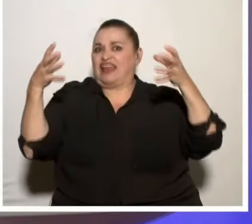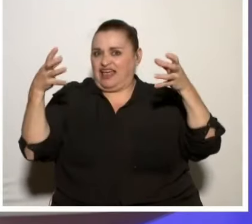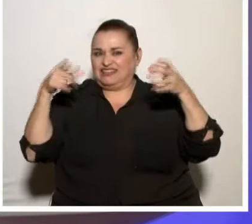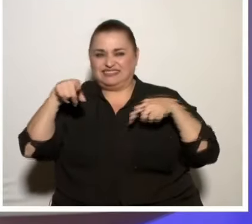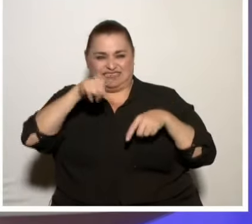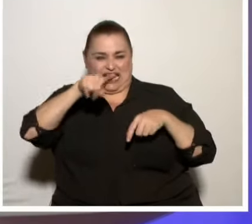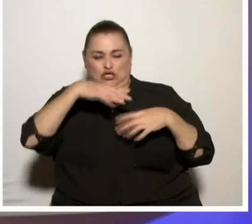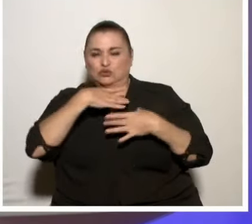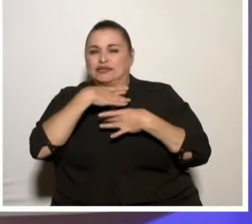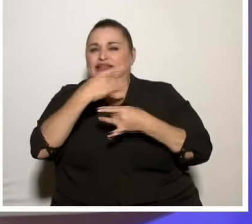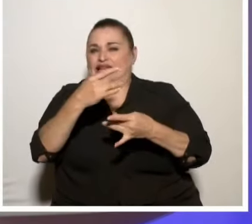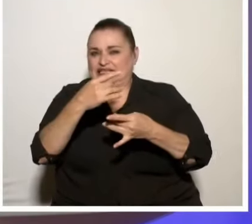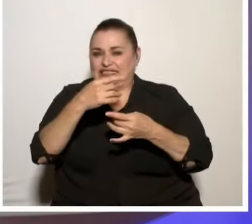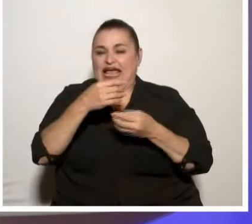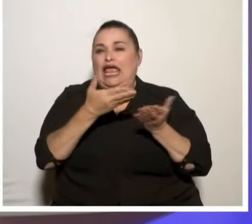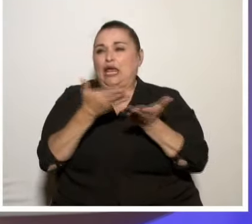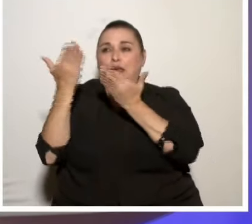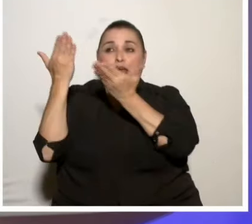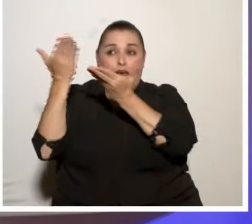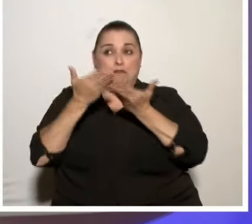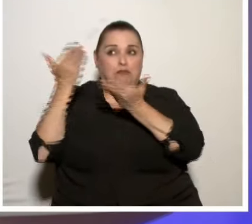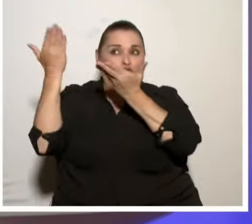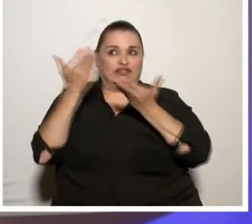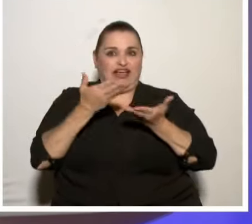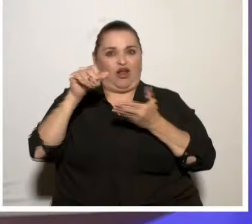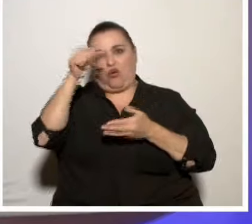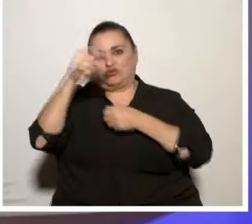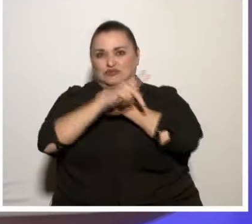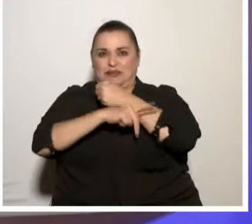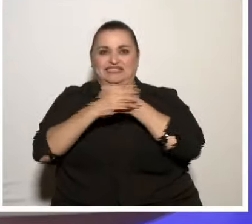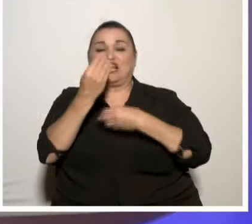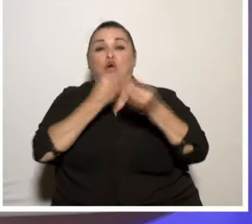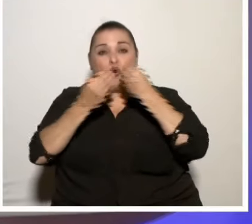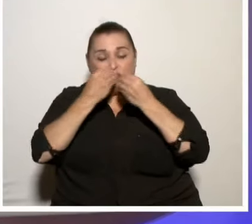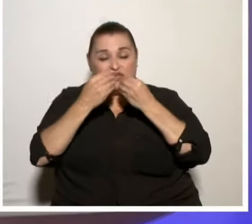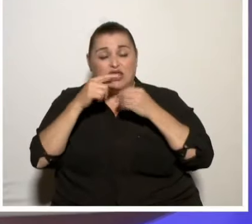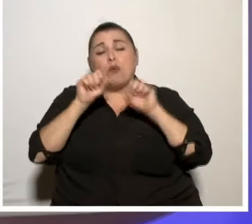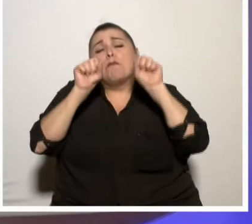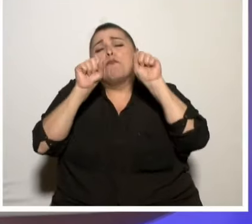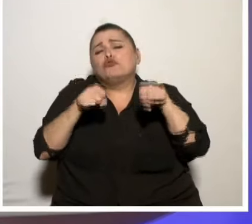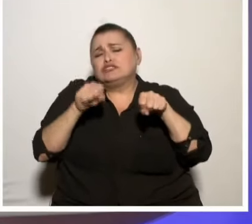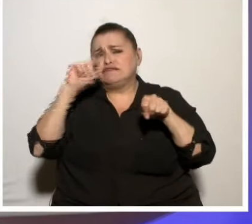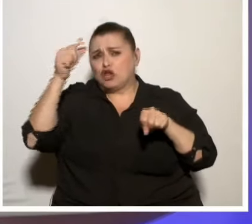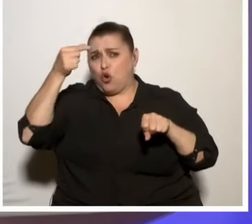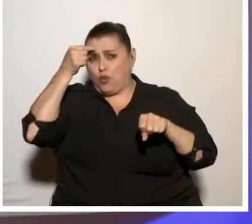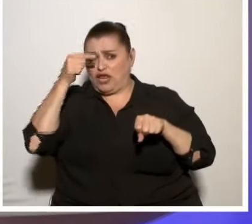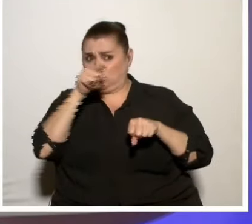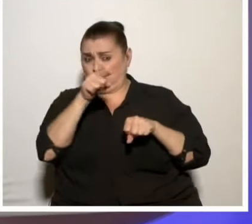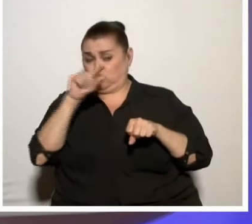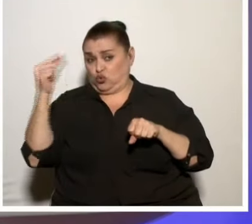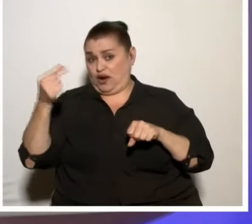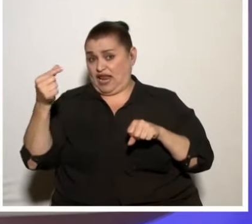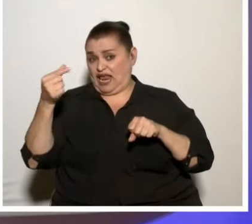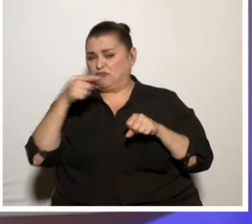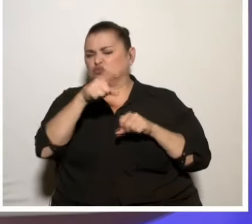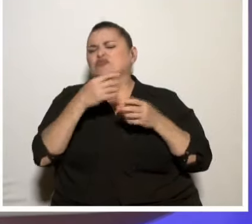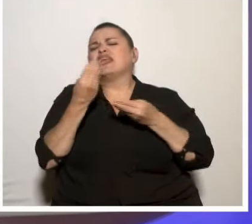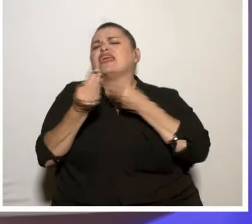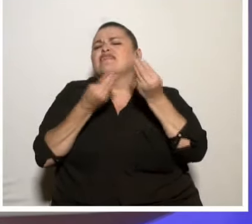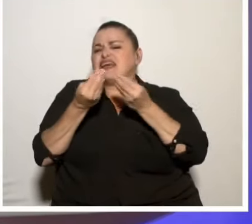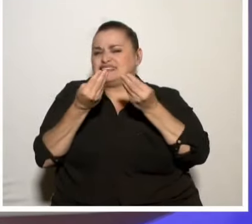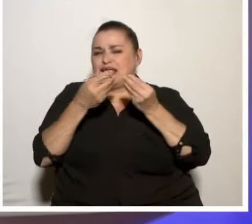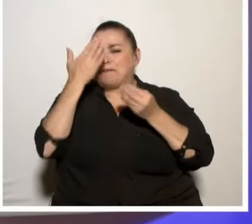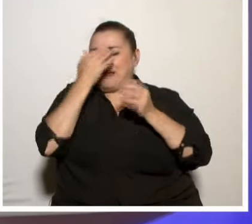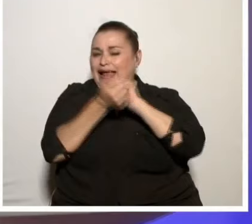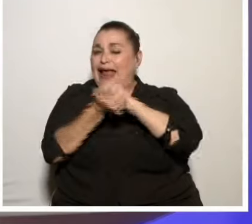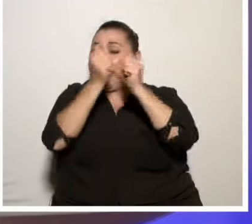interesa importar la comida. En un posible gobierno suyo, don Graving, ¿qué va a hacer para revertir este